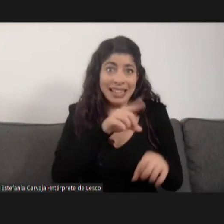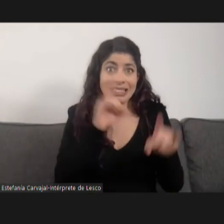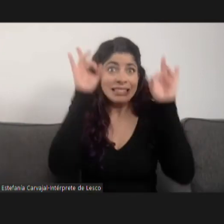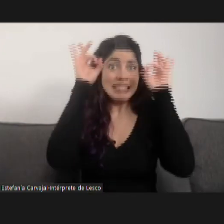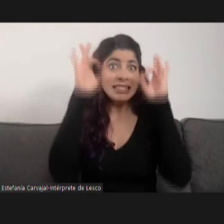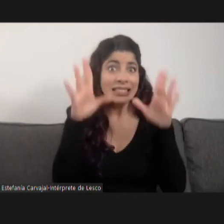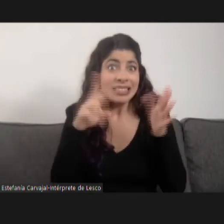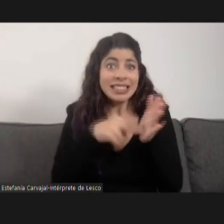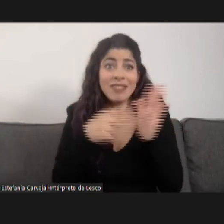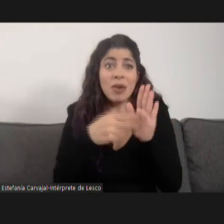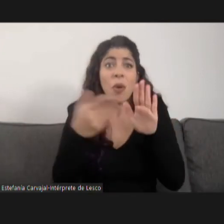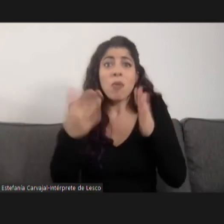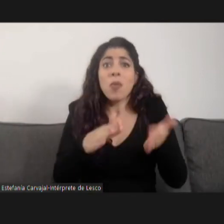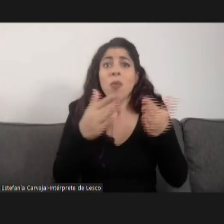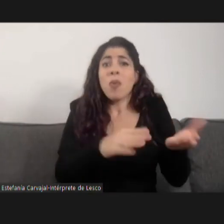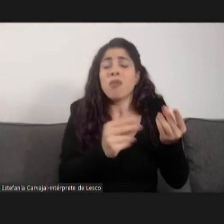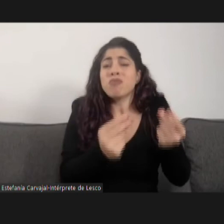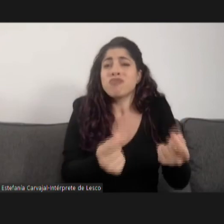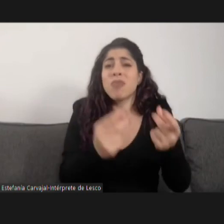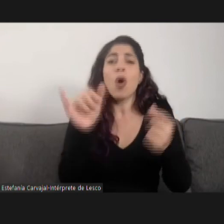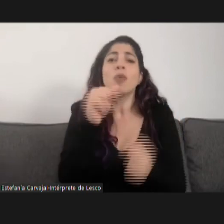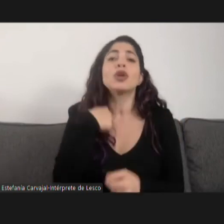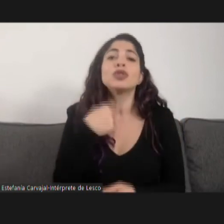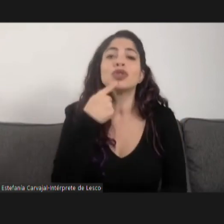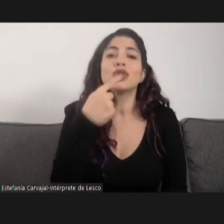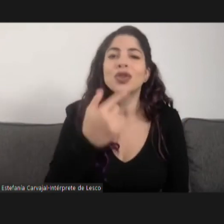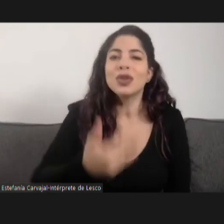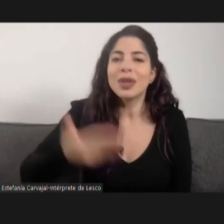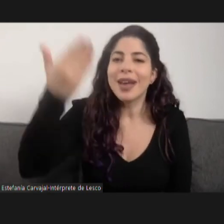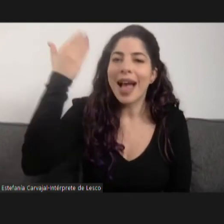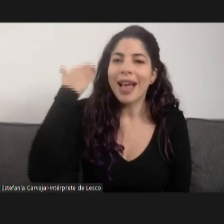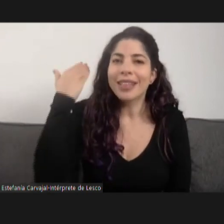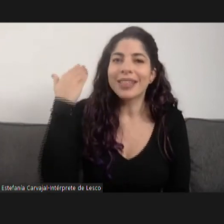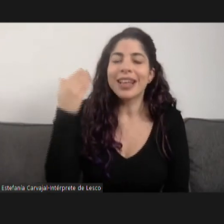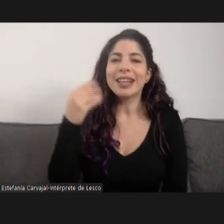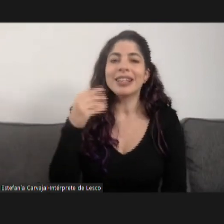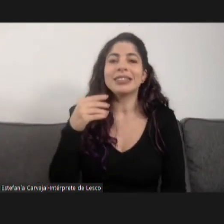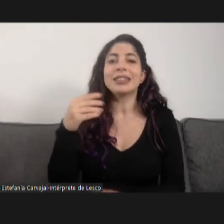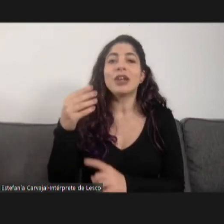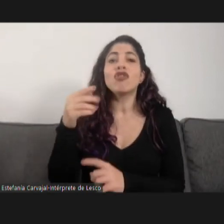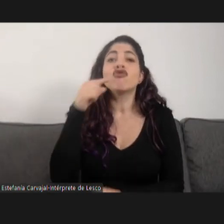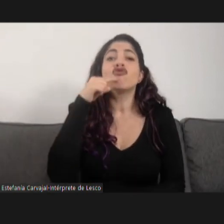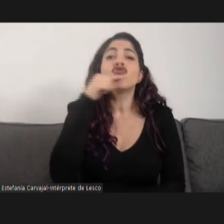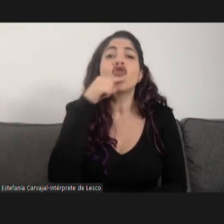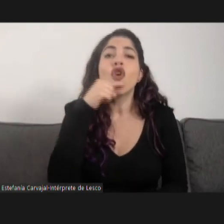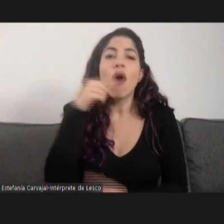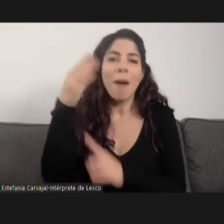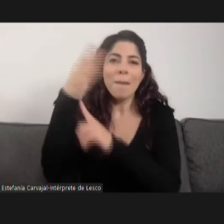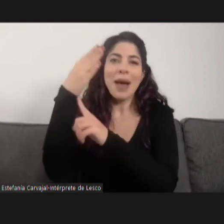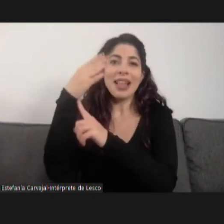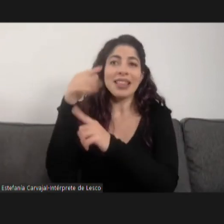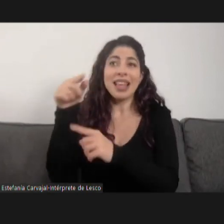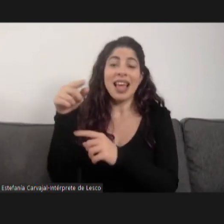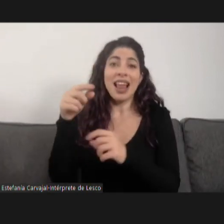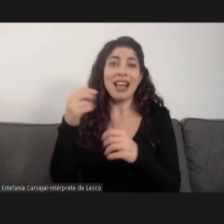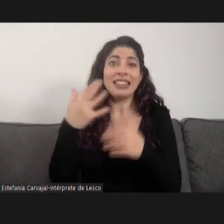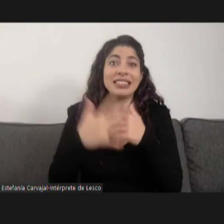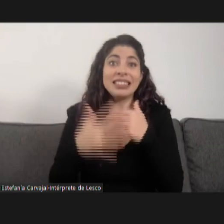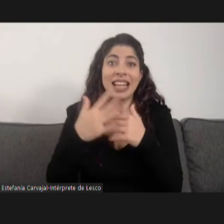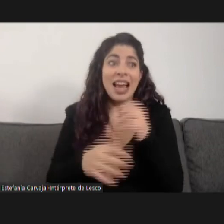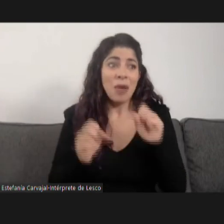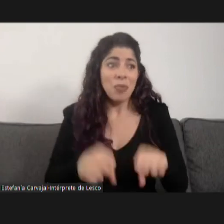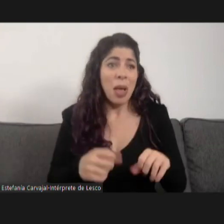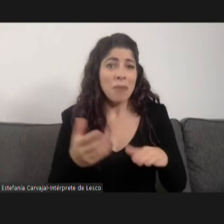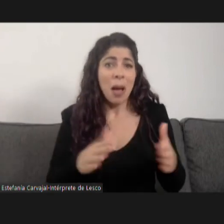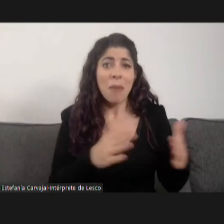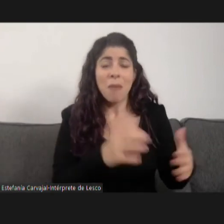muerte directa, de que, como yo decía anteriormente, el rojo de la bandera de nosotros, la sangre va a empezar a correr de una forma muy fuerte